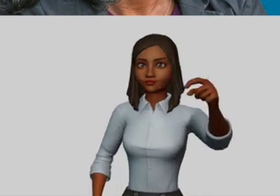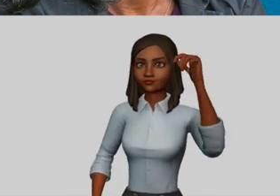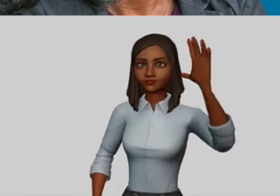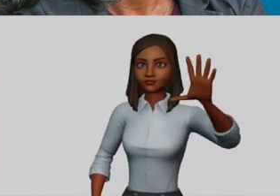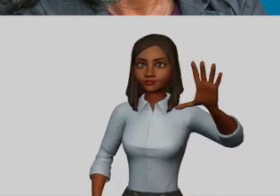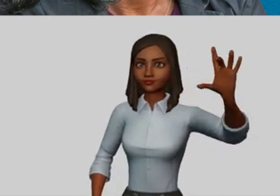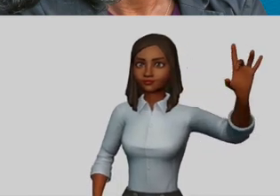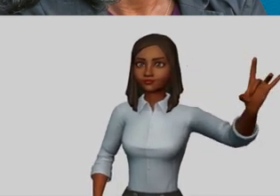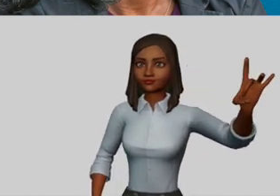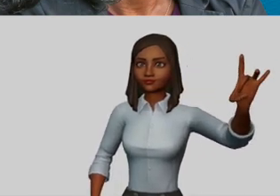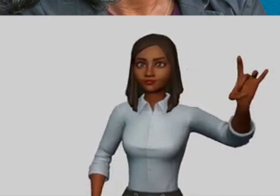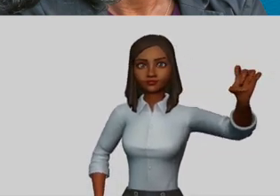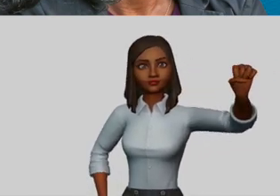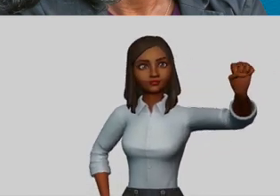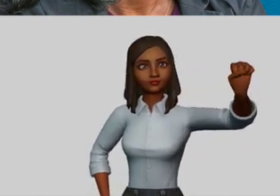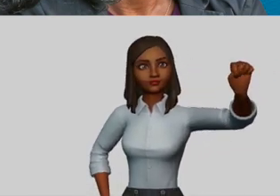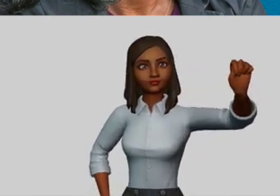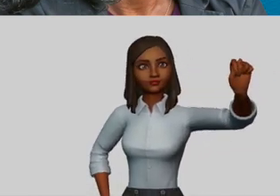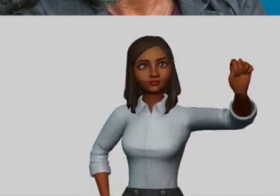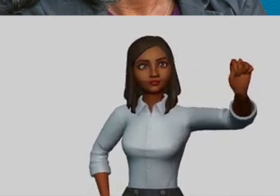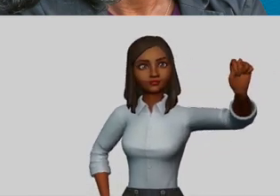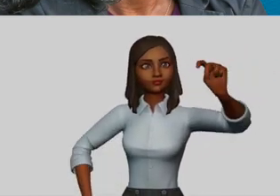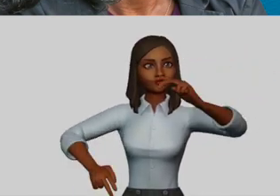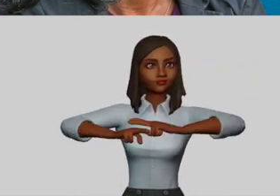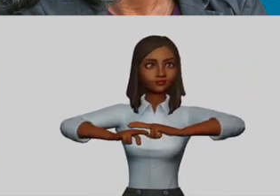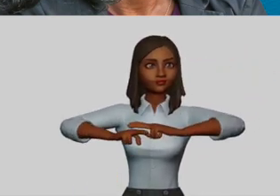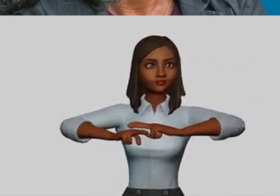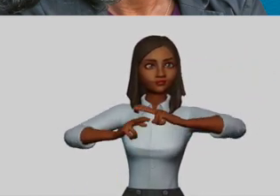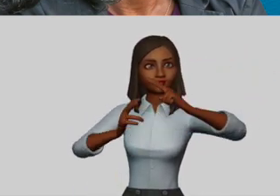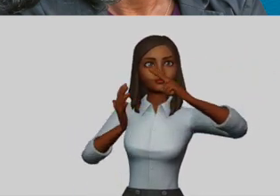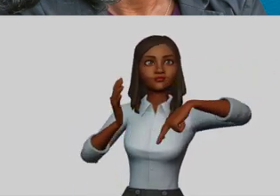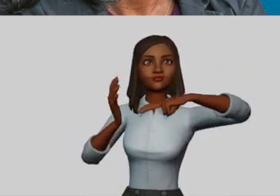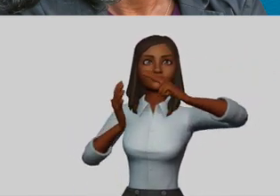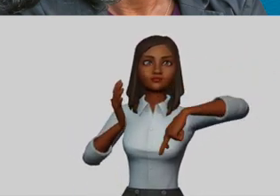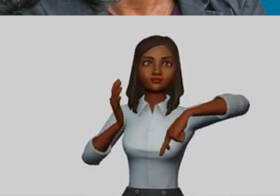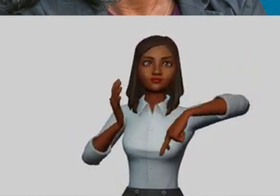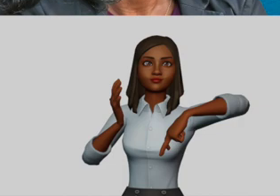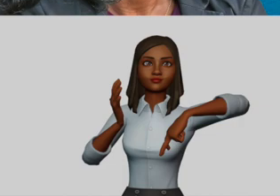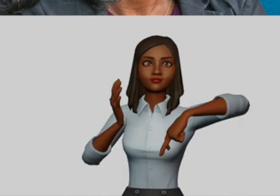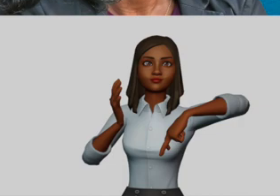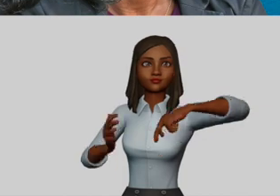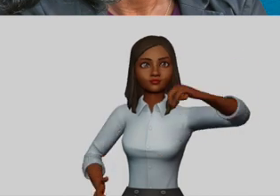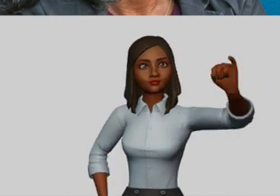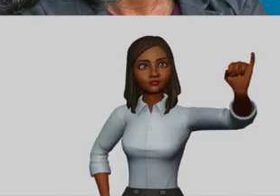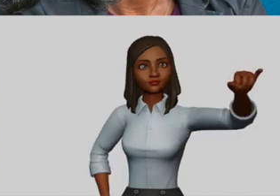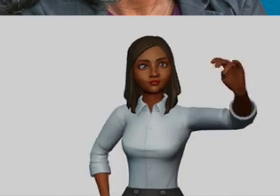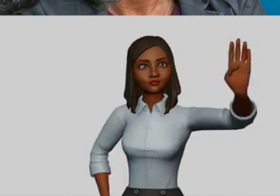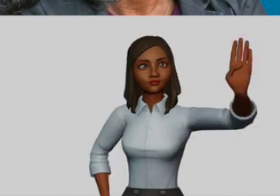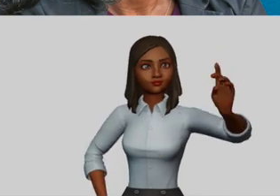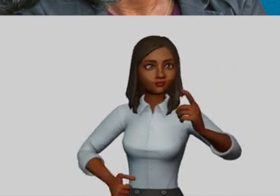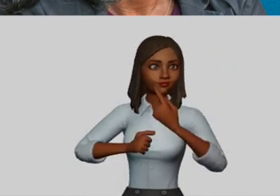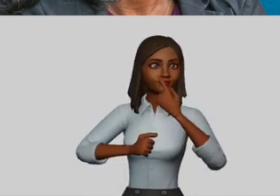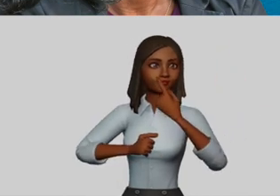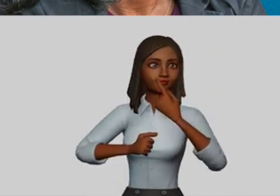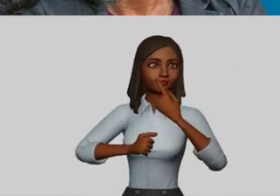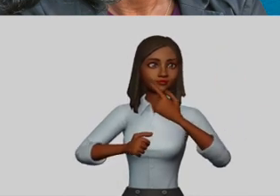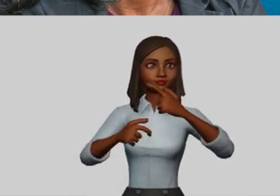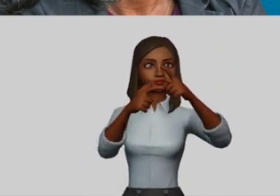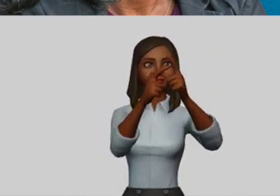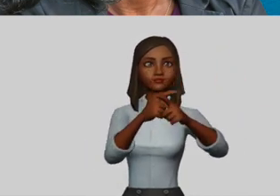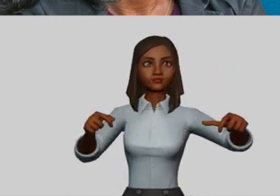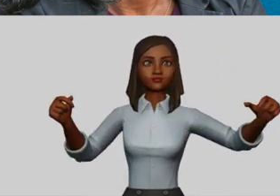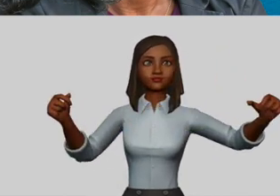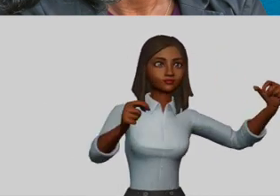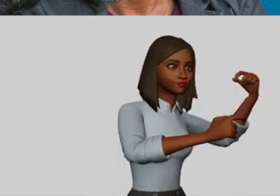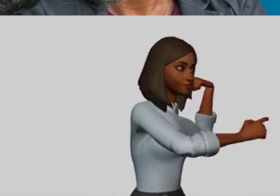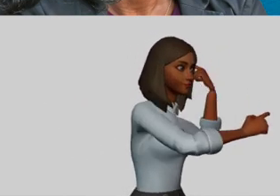Y nunca pensé que iba a tener esas amistades. Así que eso para mí es bien importante. No solamente que te cambia la manera de tú verte